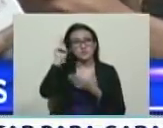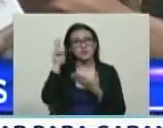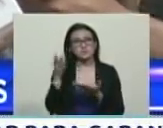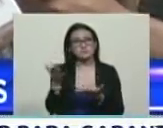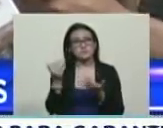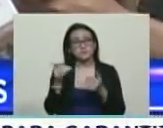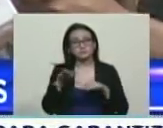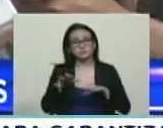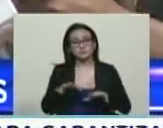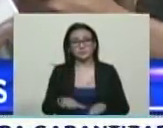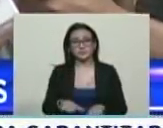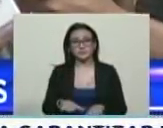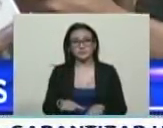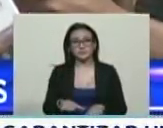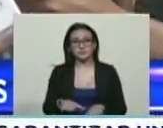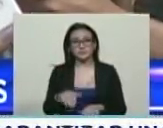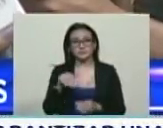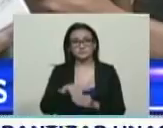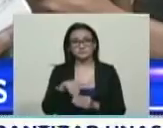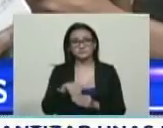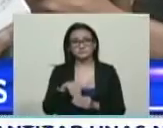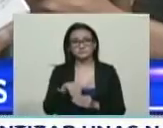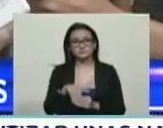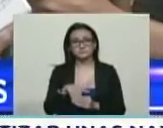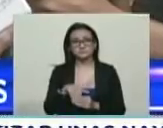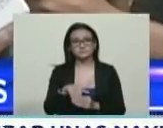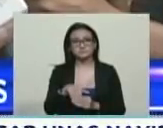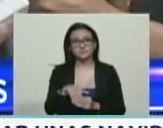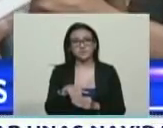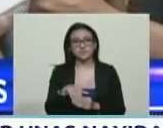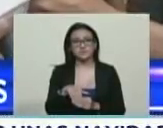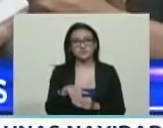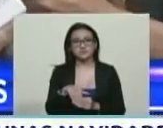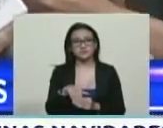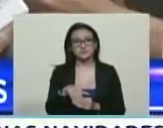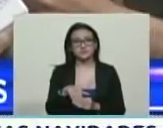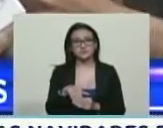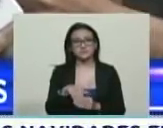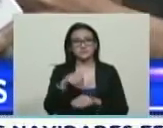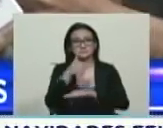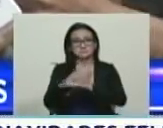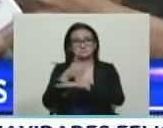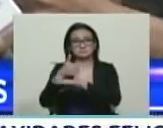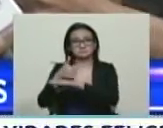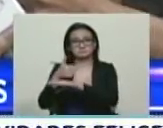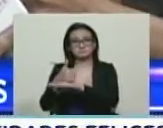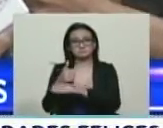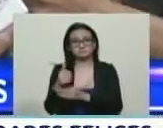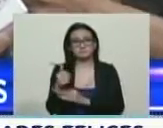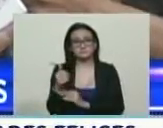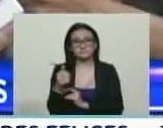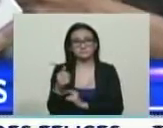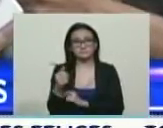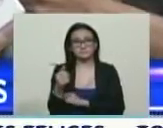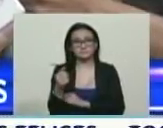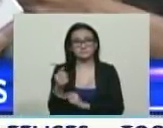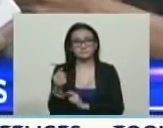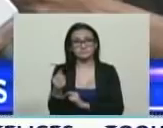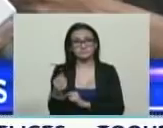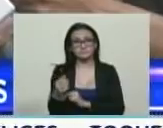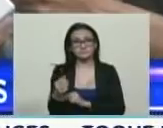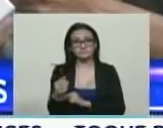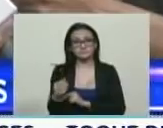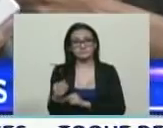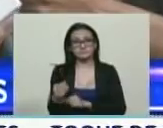fuese suspendido el evento electoral y a los capitanes de las distintas tribus de Venezuela, de la